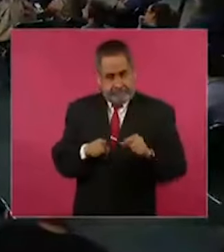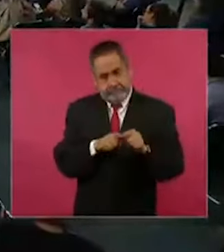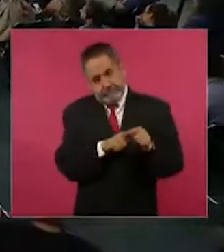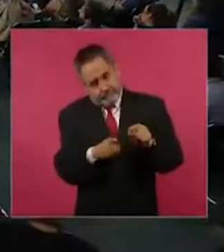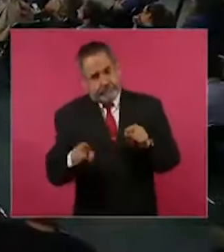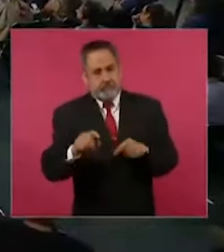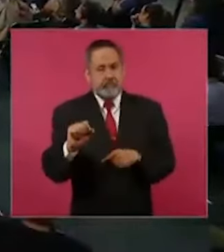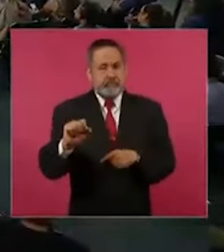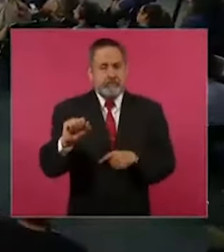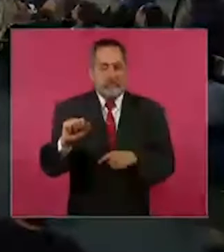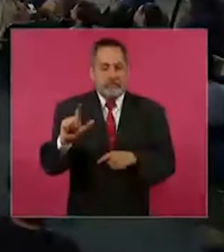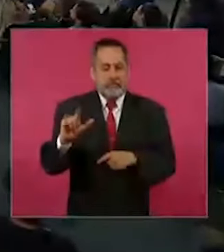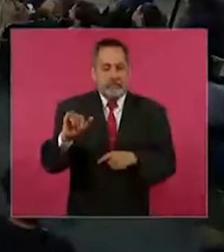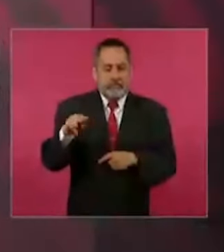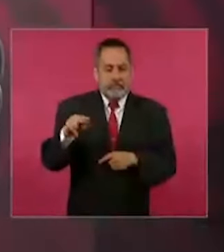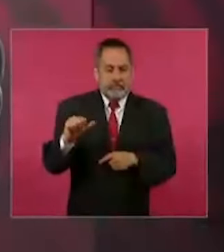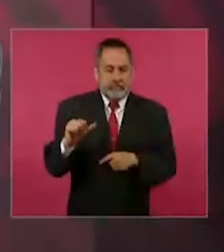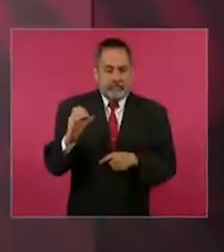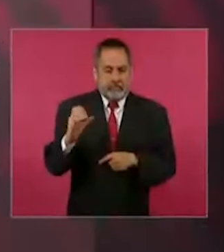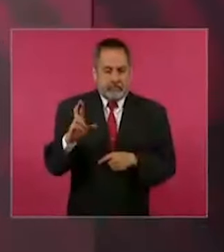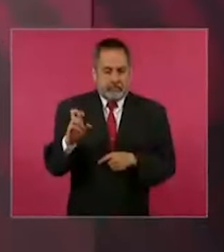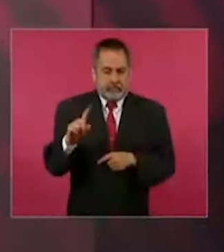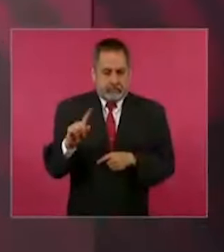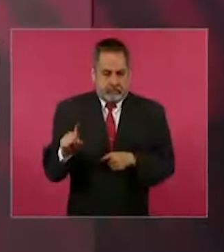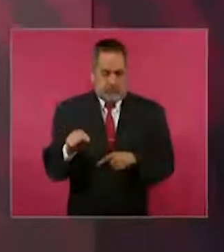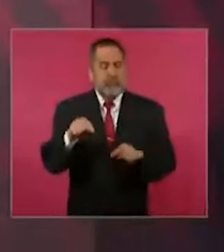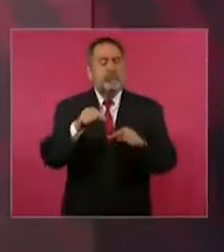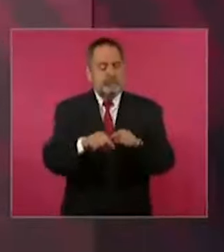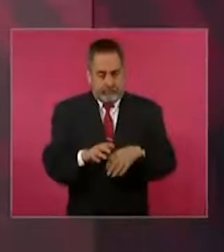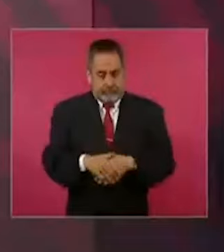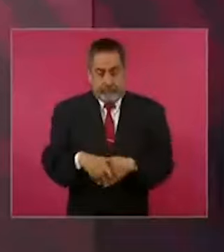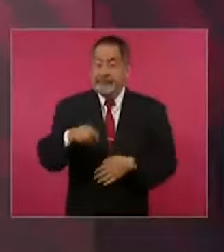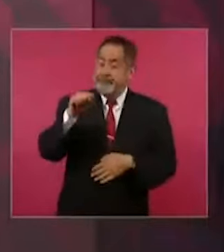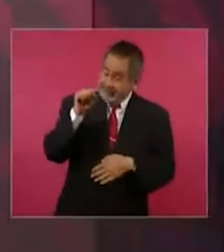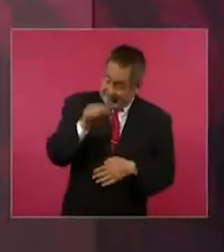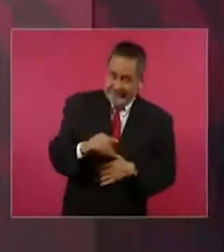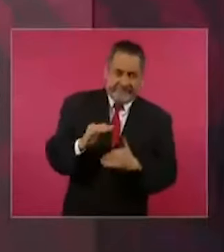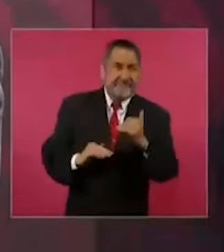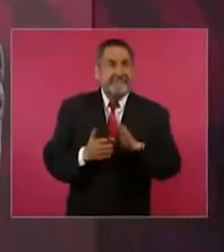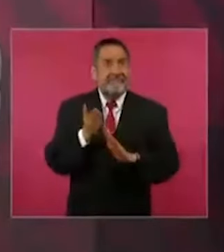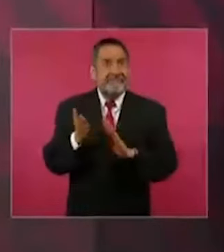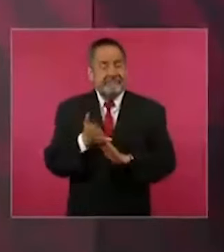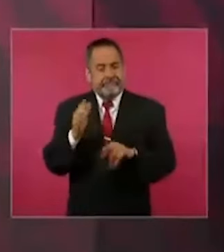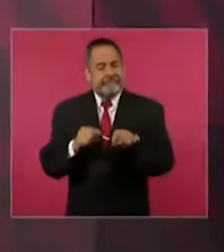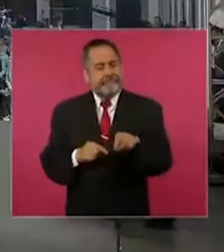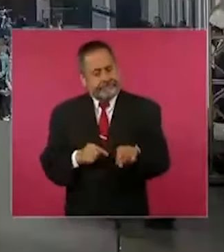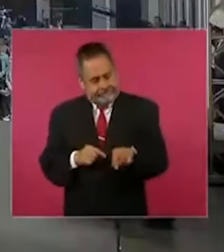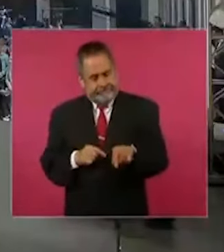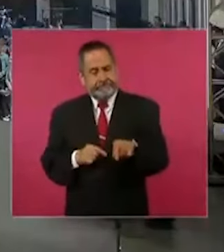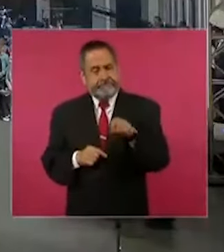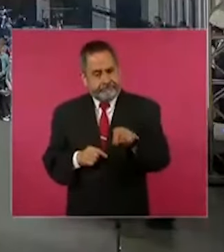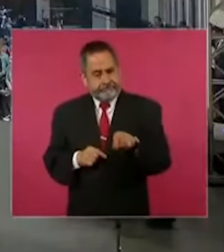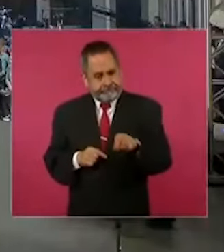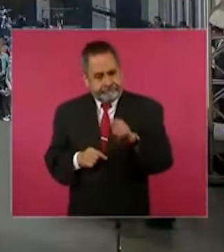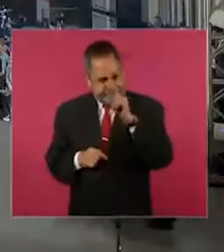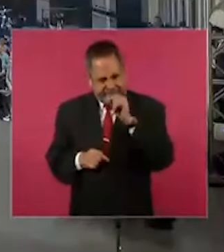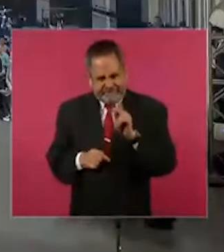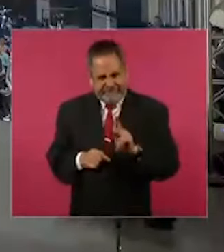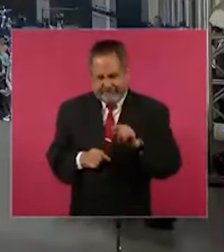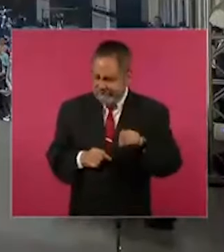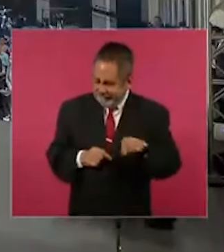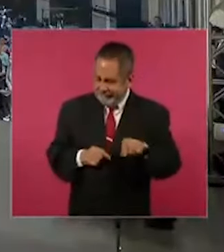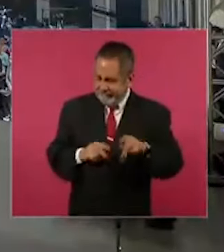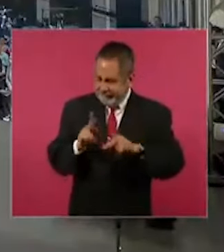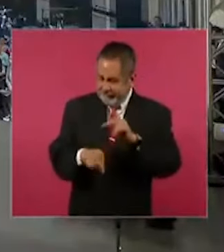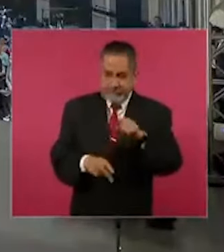compañeros reporteros le preguntaran al presidente no tomó la pregunta Eh no ha no ha no se ha pronunciado suil Gálvez no ha reconocido